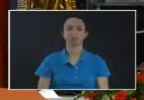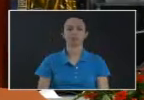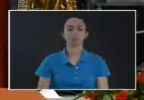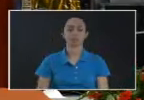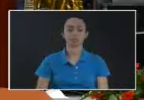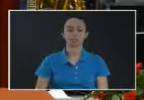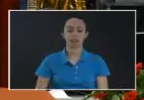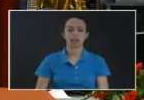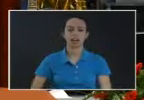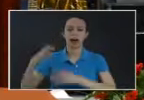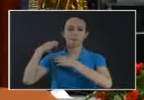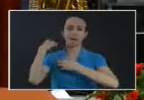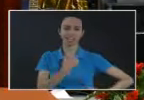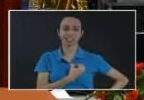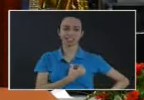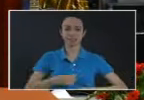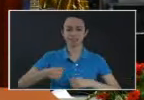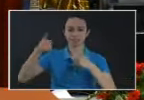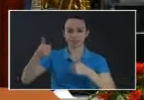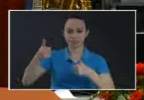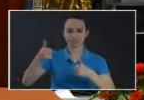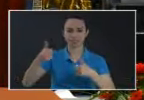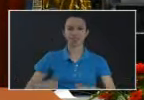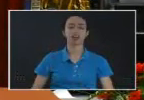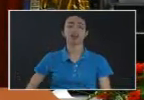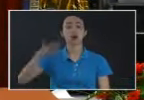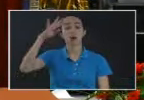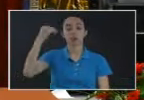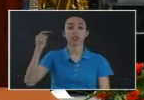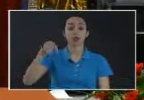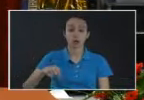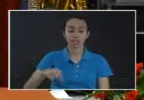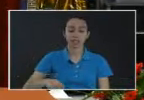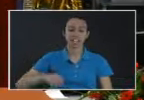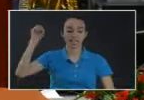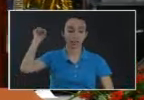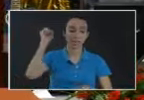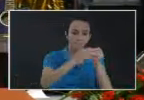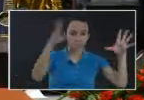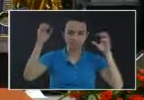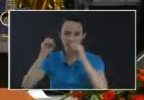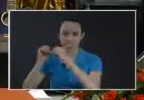Amárrate los cinturones, porque hoy las bombas van a ser para ti.